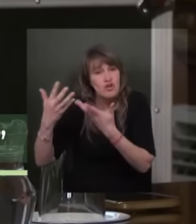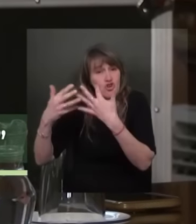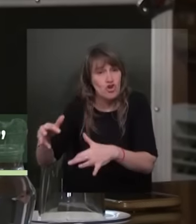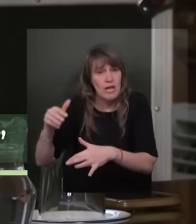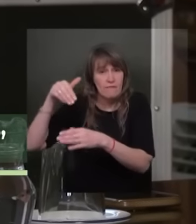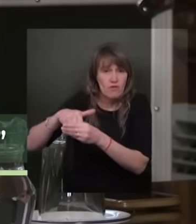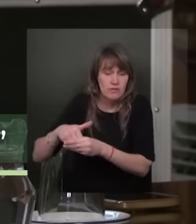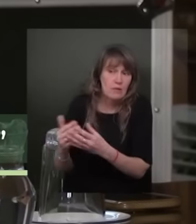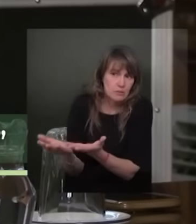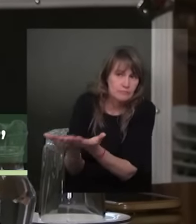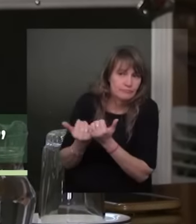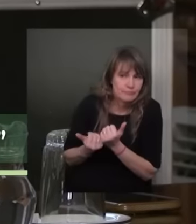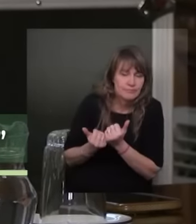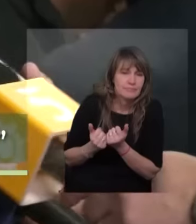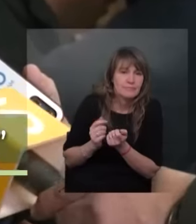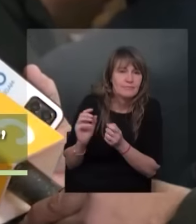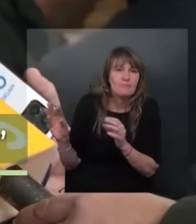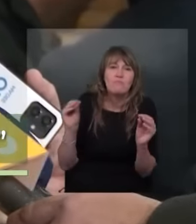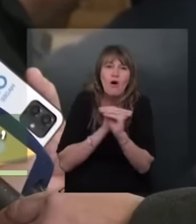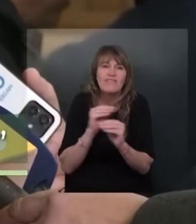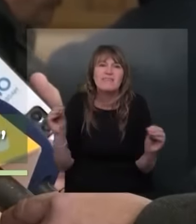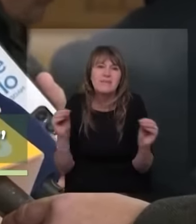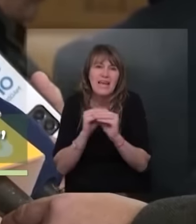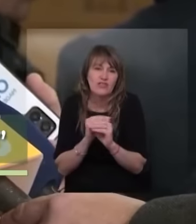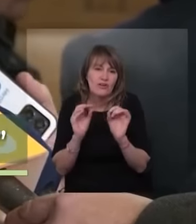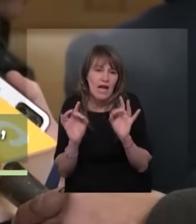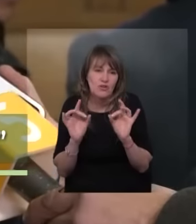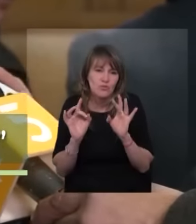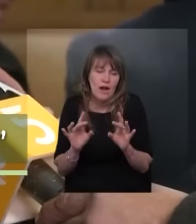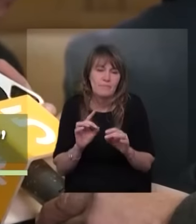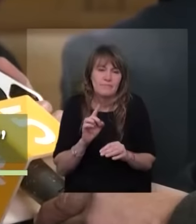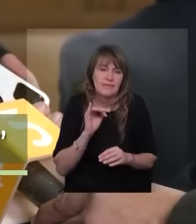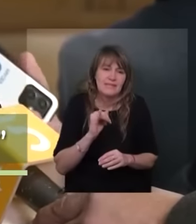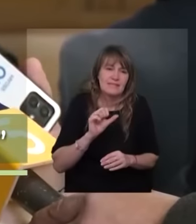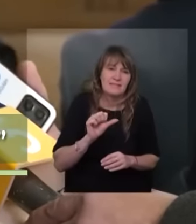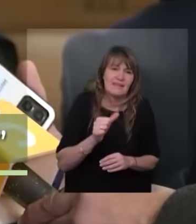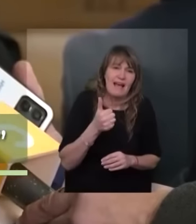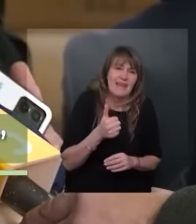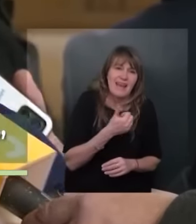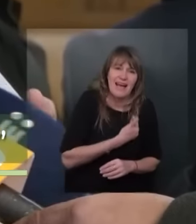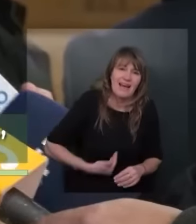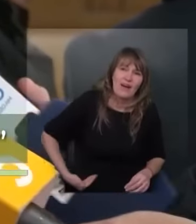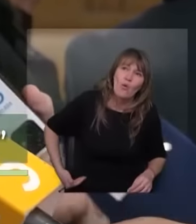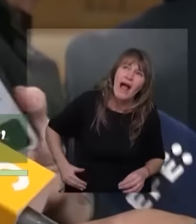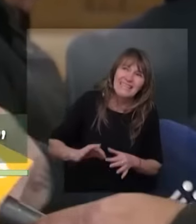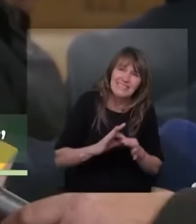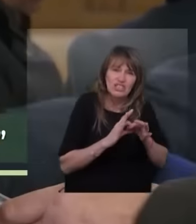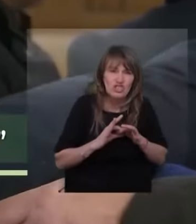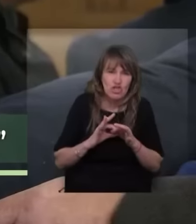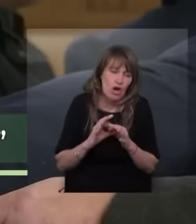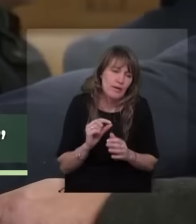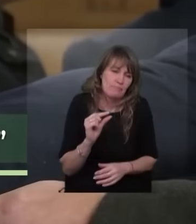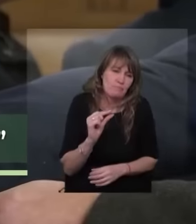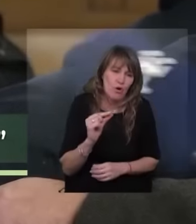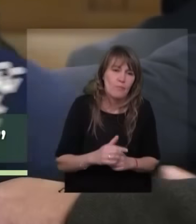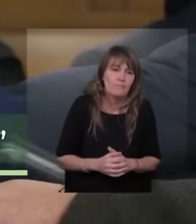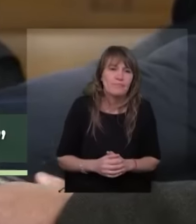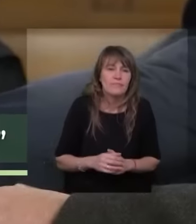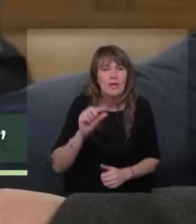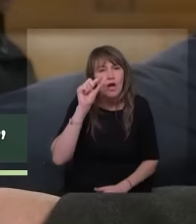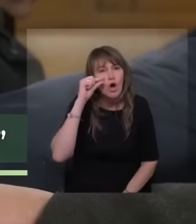y Bueno hay movimientos naturales pensar que solo le hablamos a la coalición es al menos reduccionista siempre el mensaje de oeda es hay que